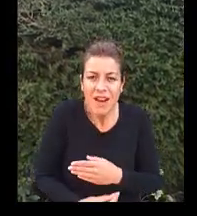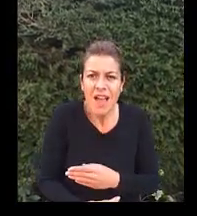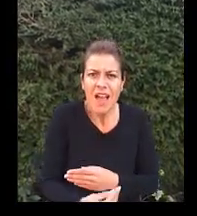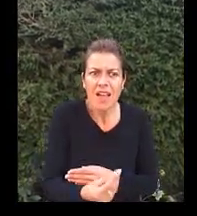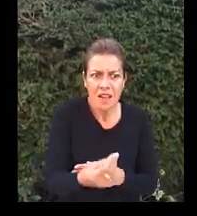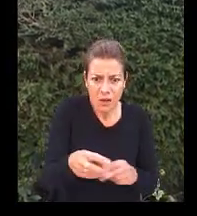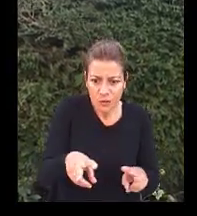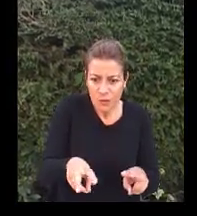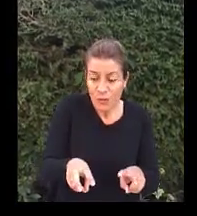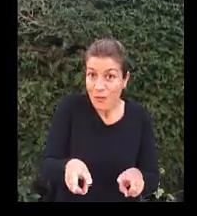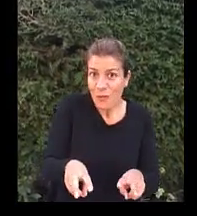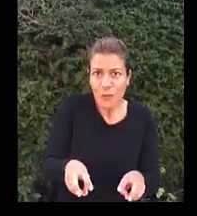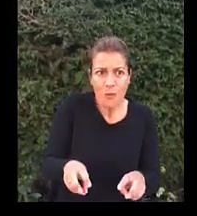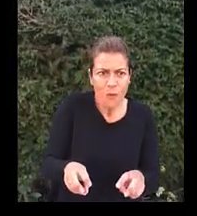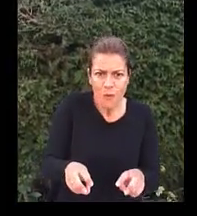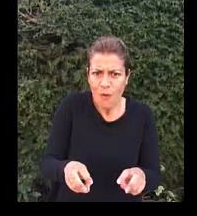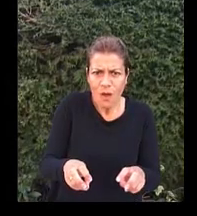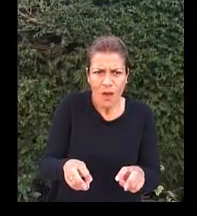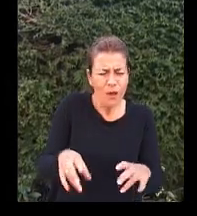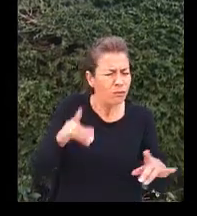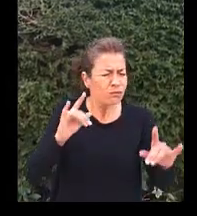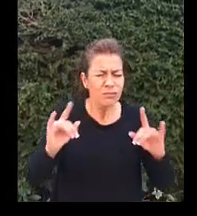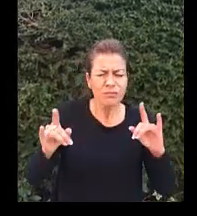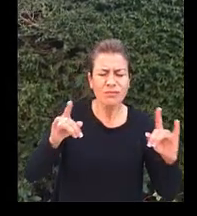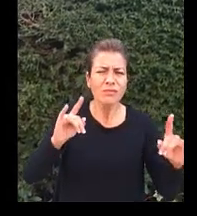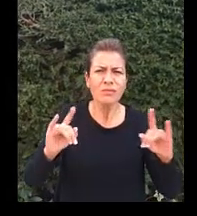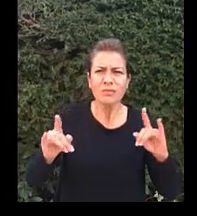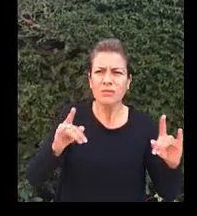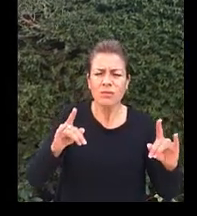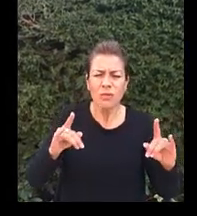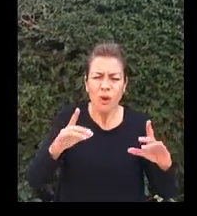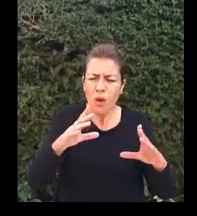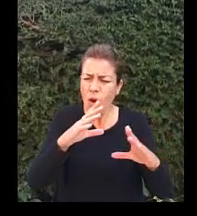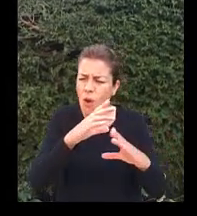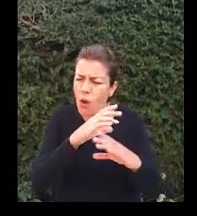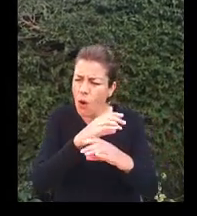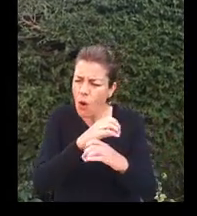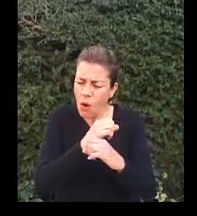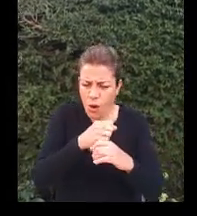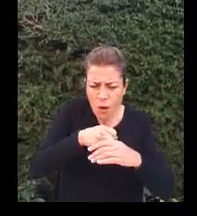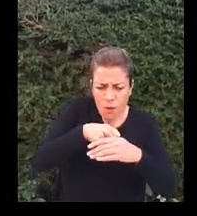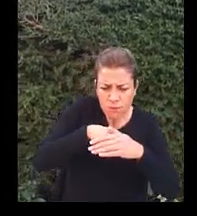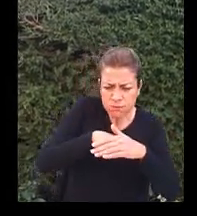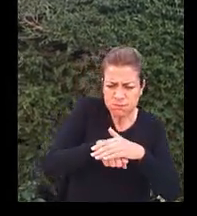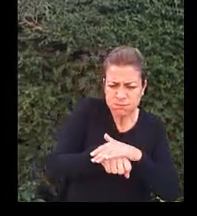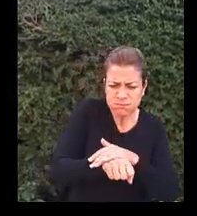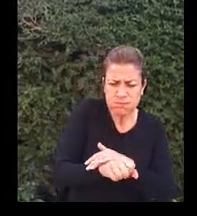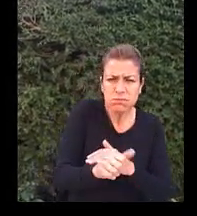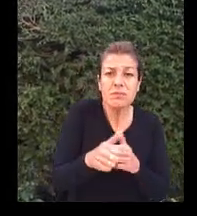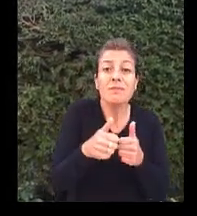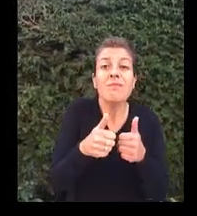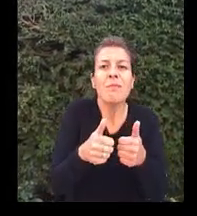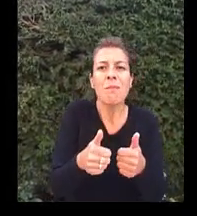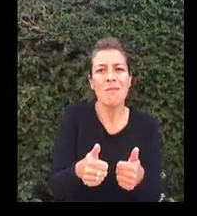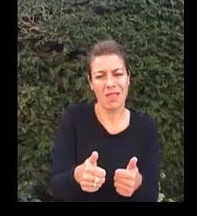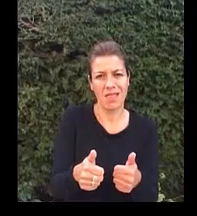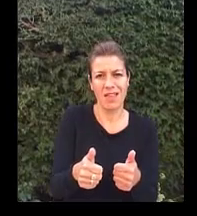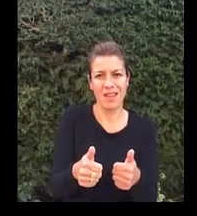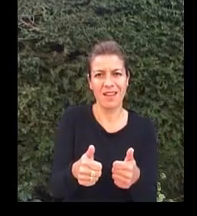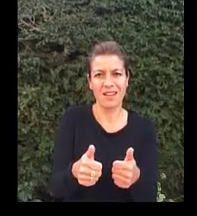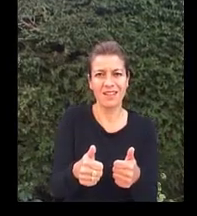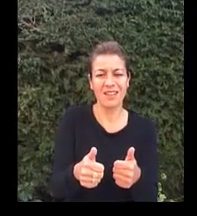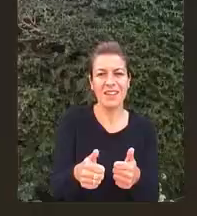Llegamos a este mundo nuevos, con altos gritos, sin sol y empujados a todo